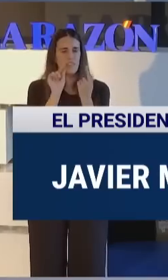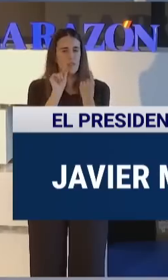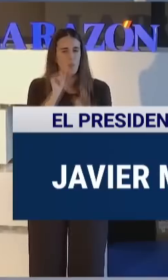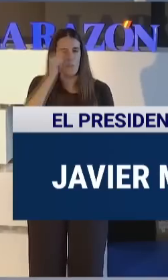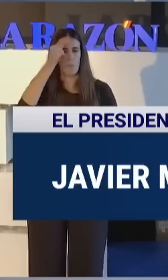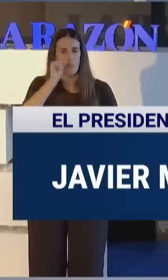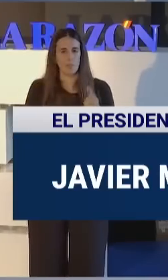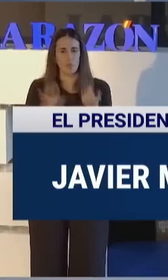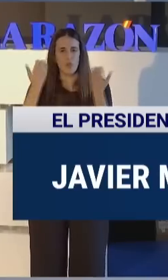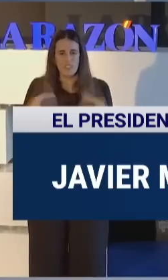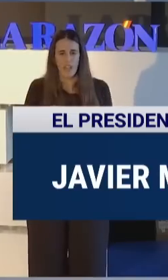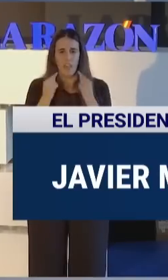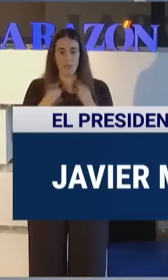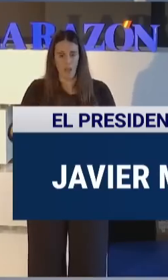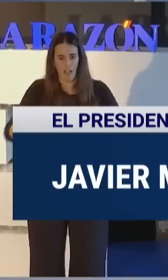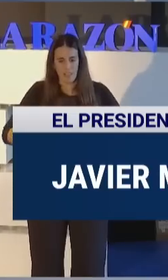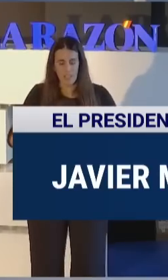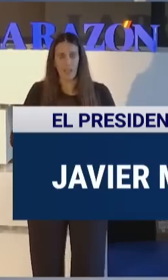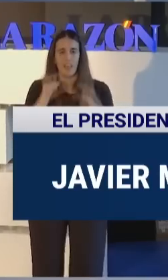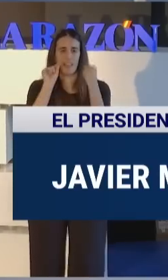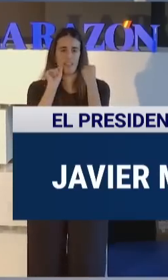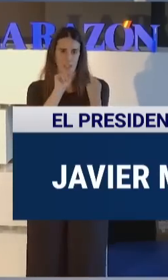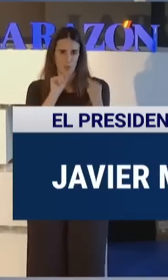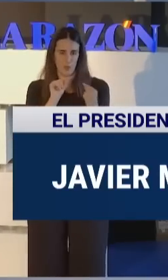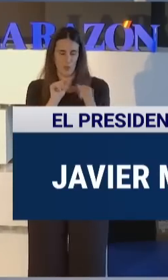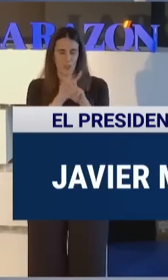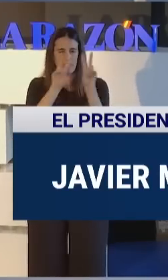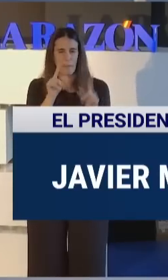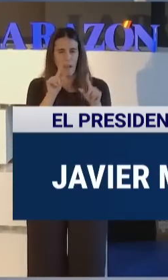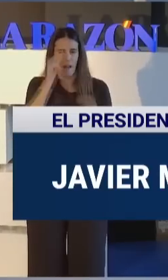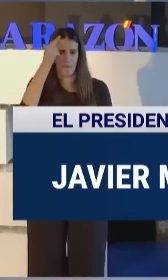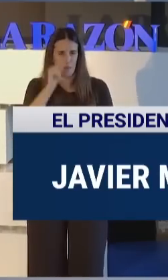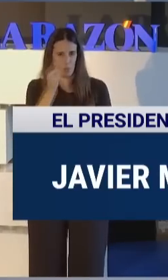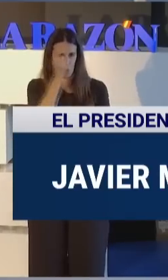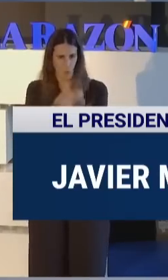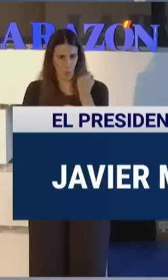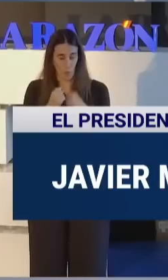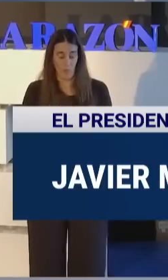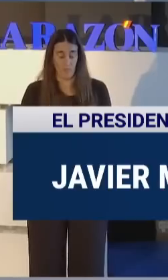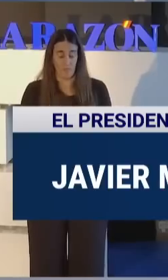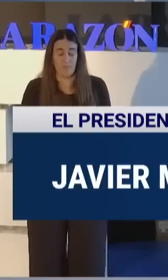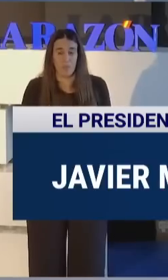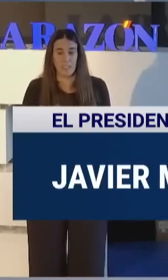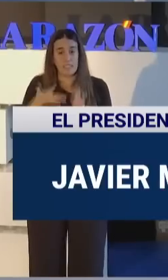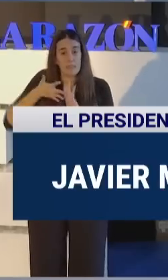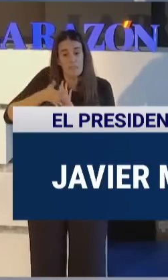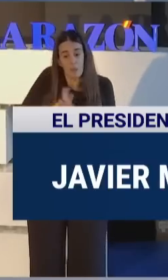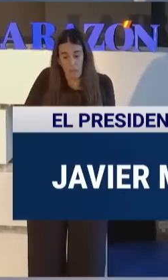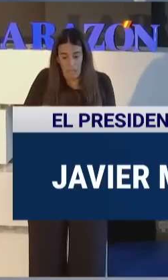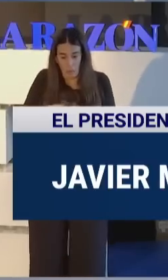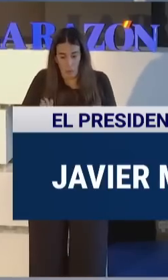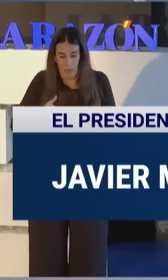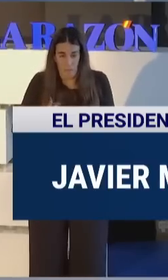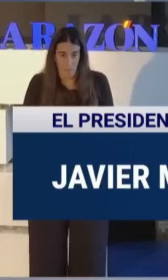ya siendo diputado. O sea, eso es básicamente la estructura del libro, que digamos, tengo el honor de